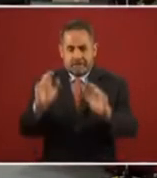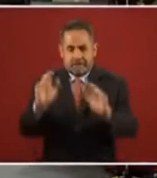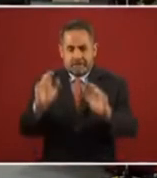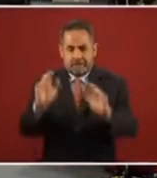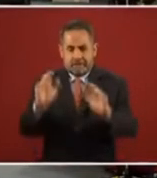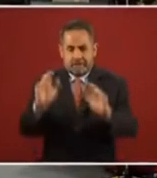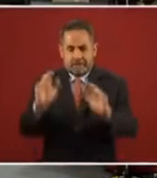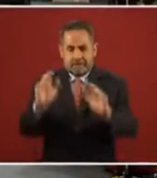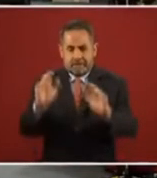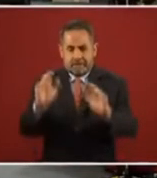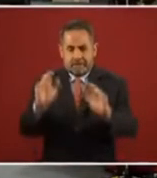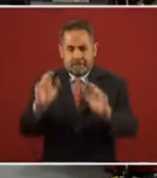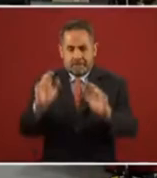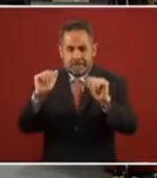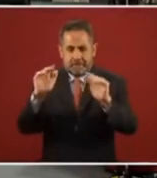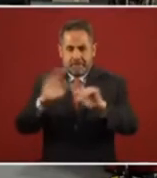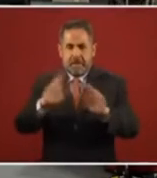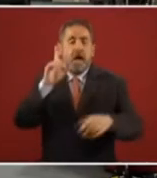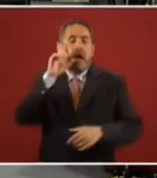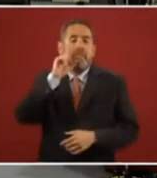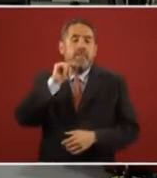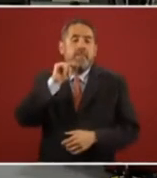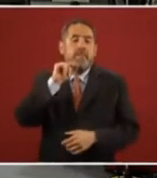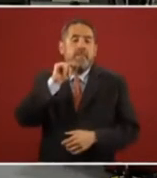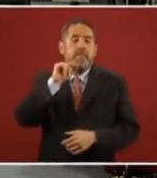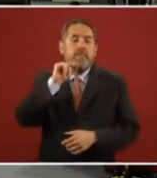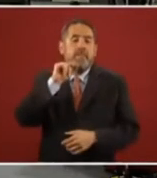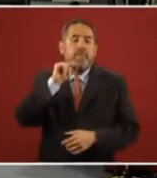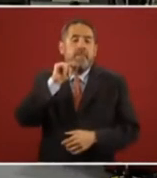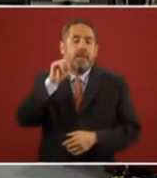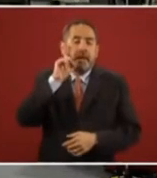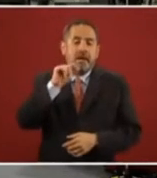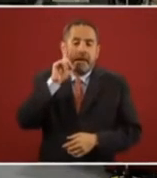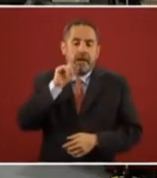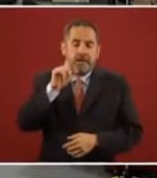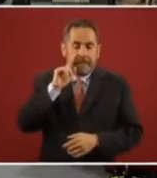ok world living combarro